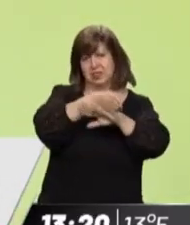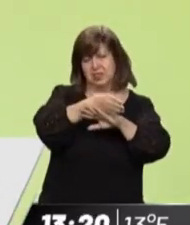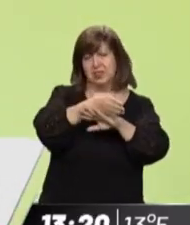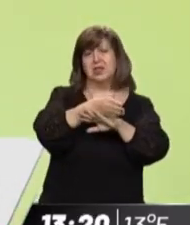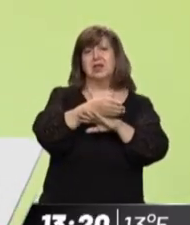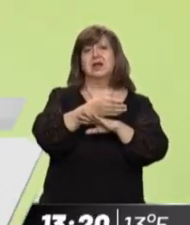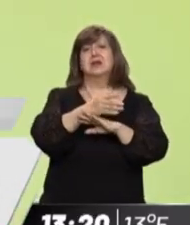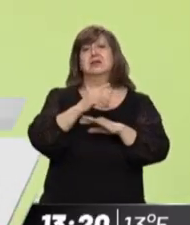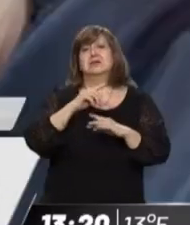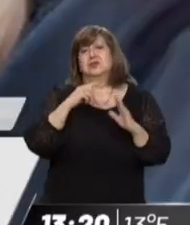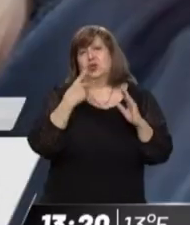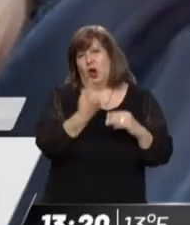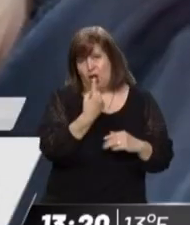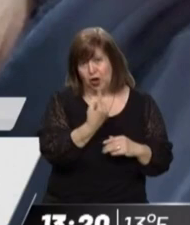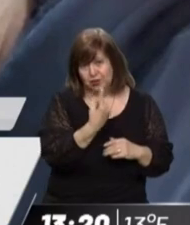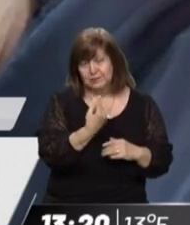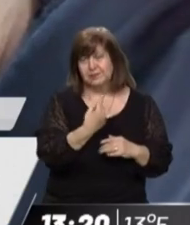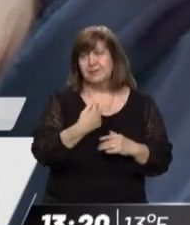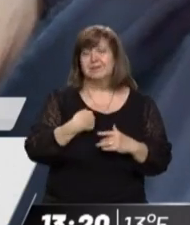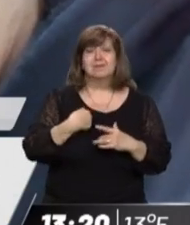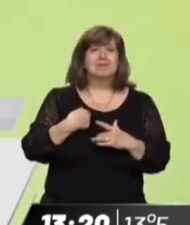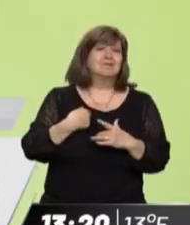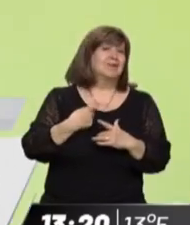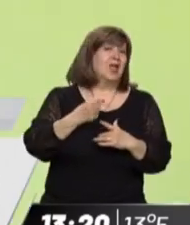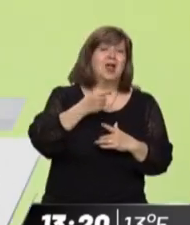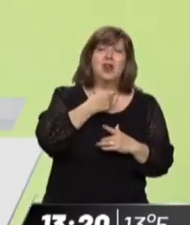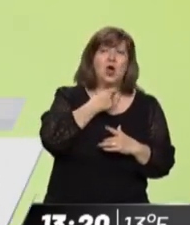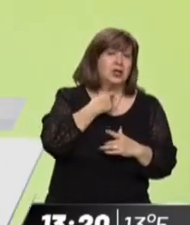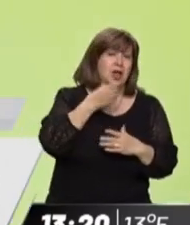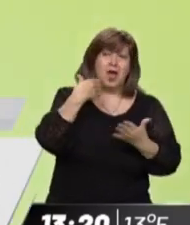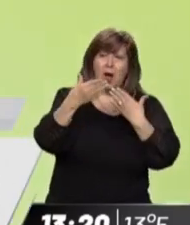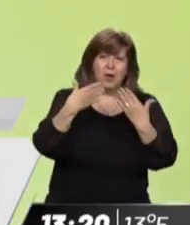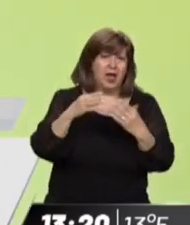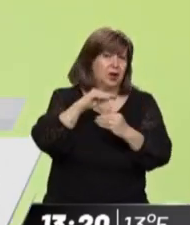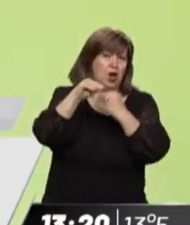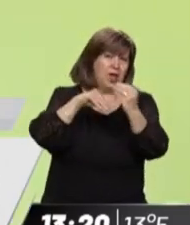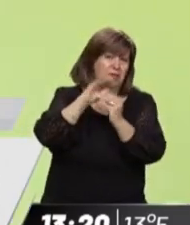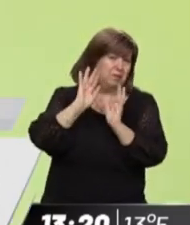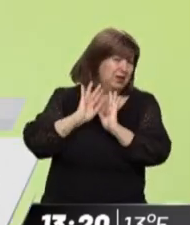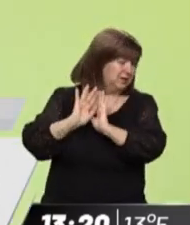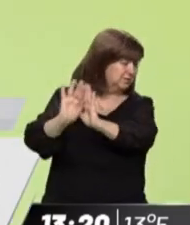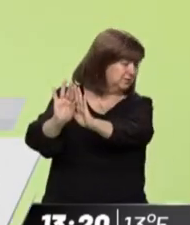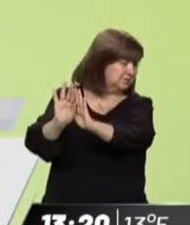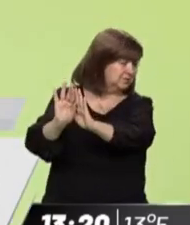estar solo, a estar mal, a no querer charlar con tu familia,